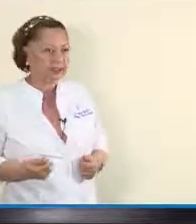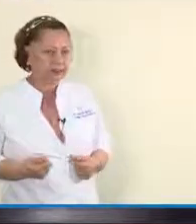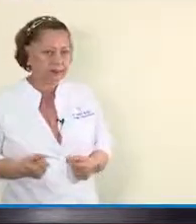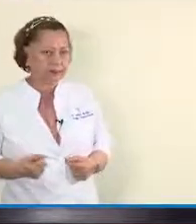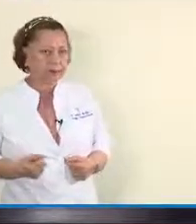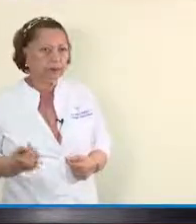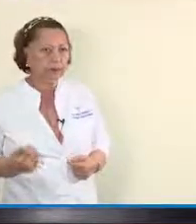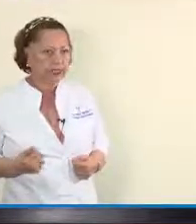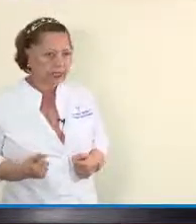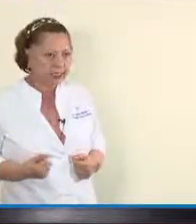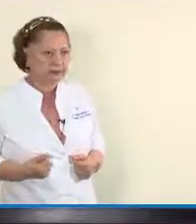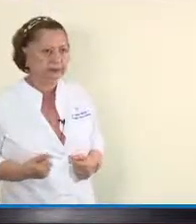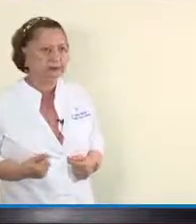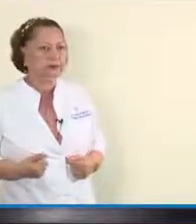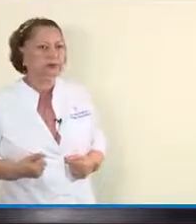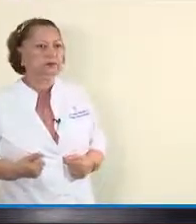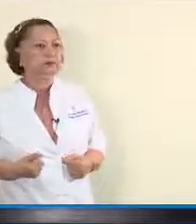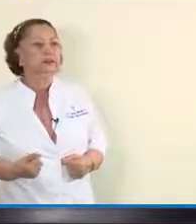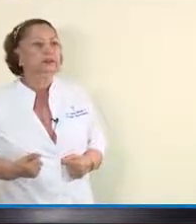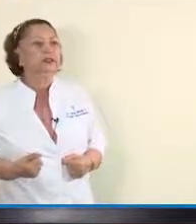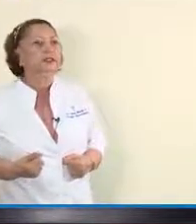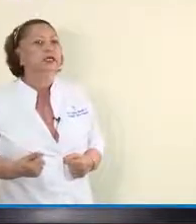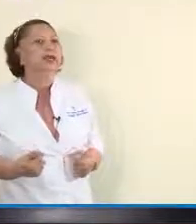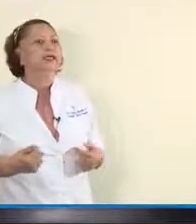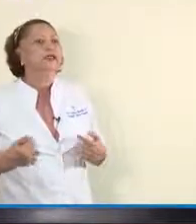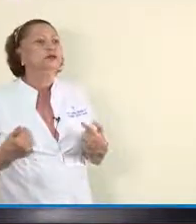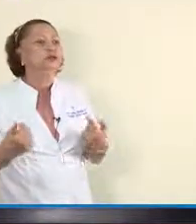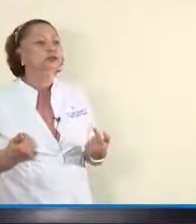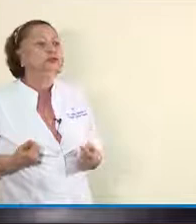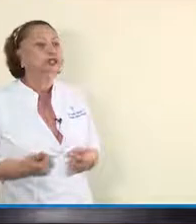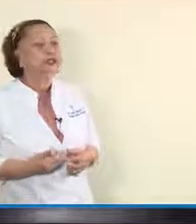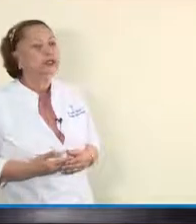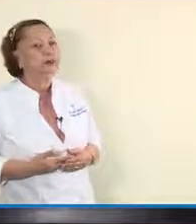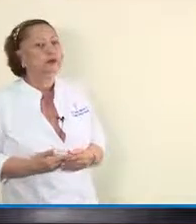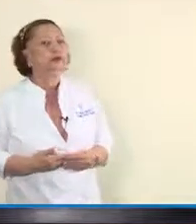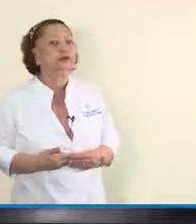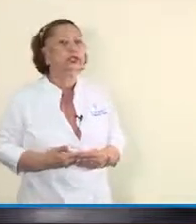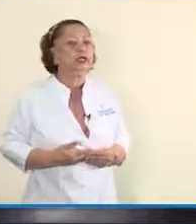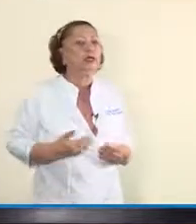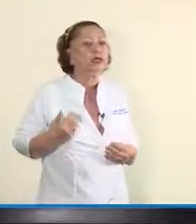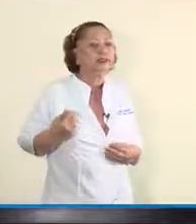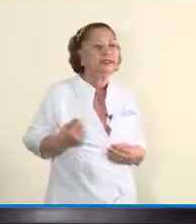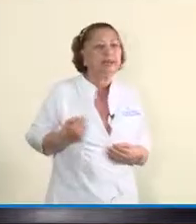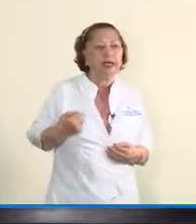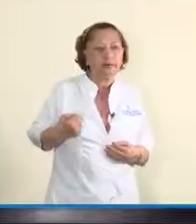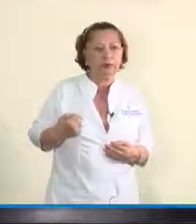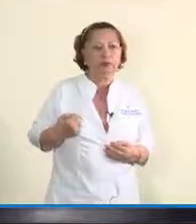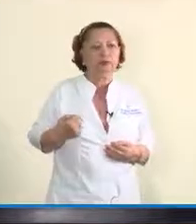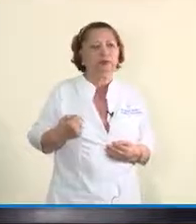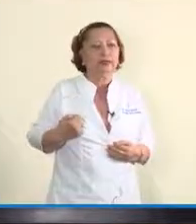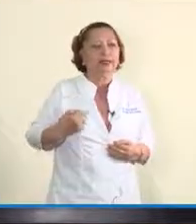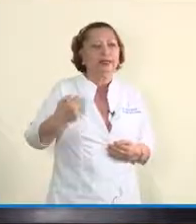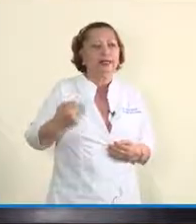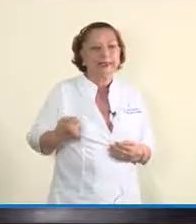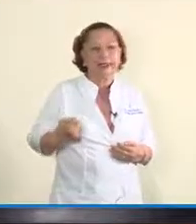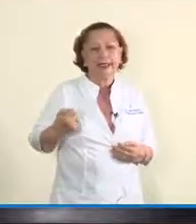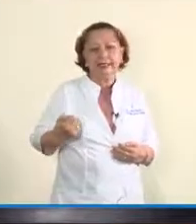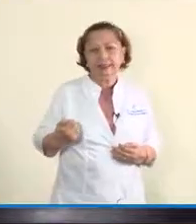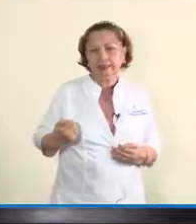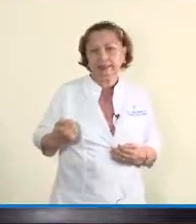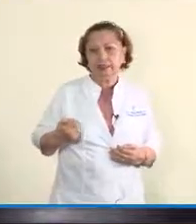bastante grande. ¿Por qué? Ahí nosotros tenemos que no aceptamos